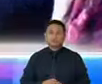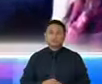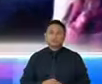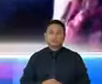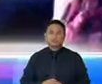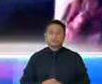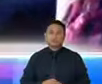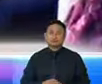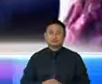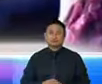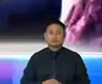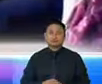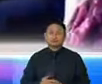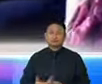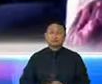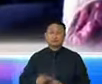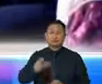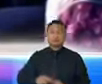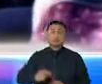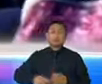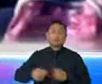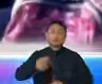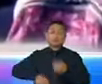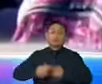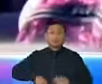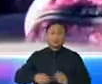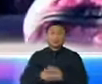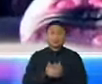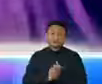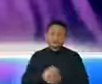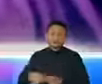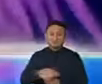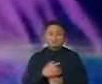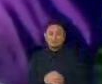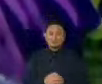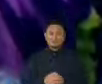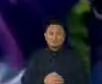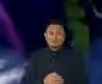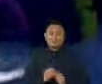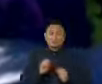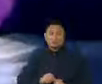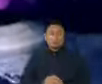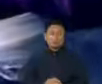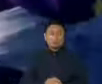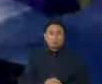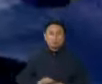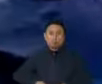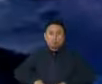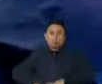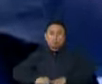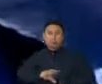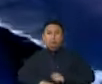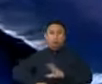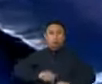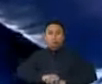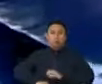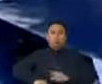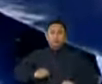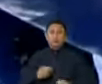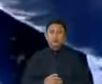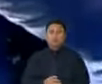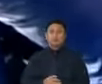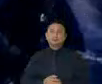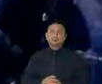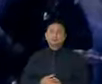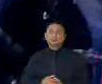Mientras que los indigentes y vendedores ambulantes aprovecharon la situación para llevarse lo que más podían en cobre y también en metal de